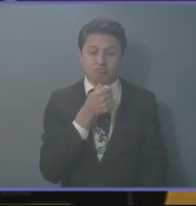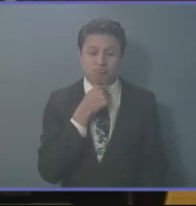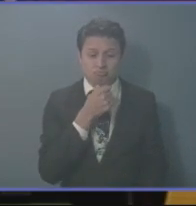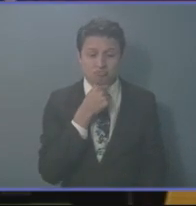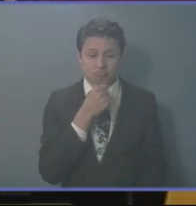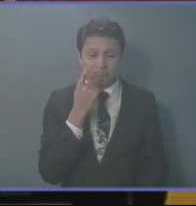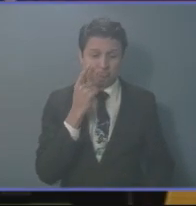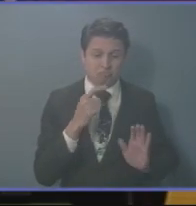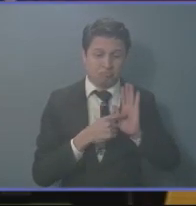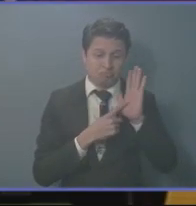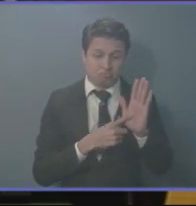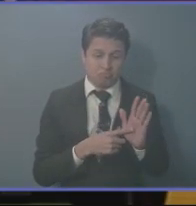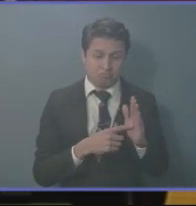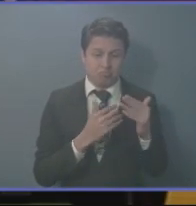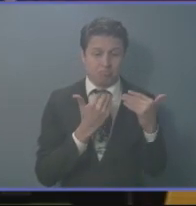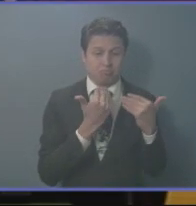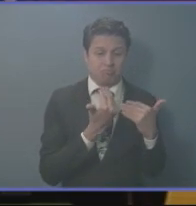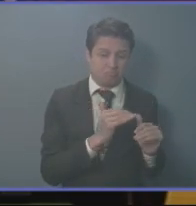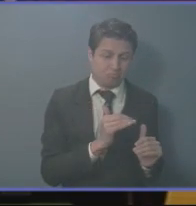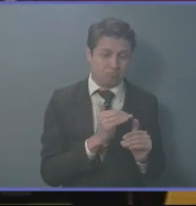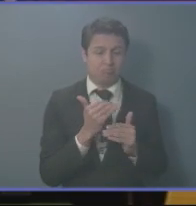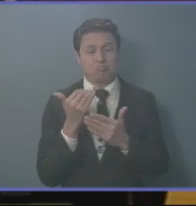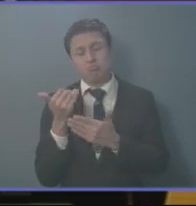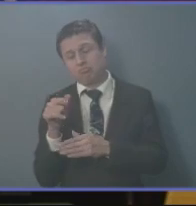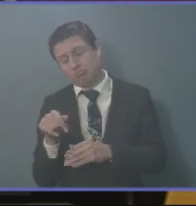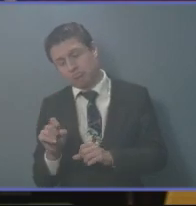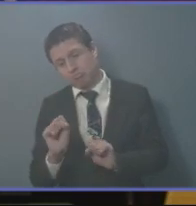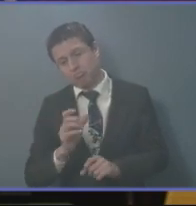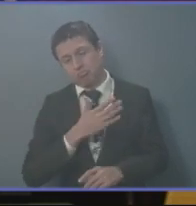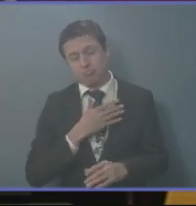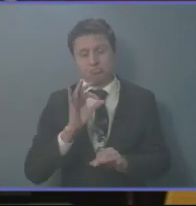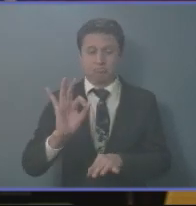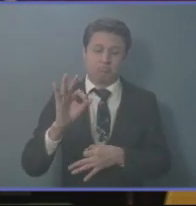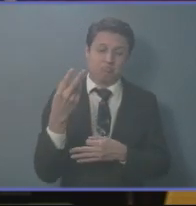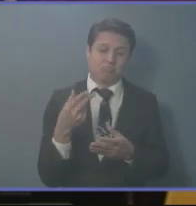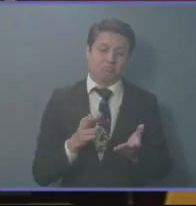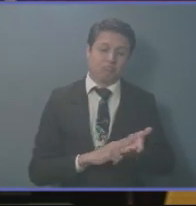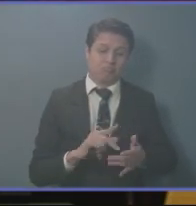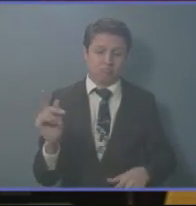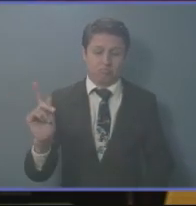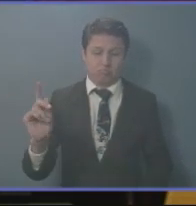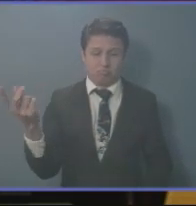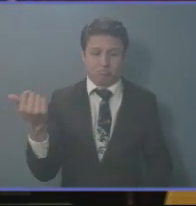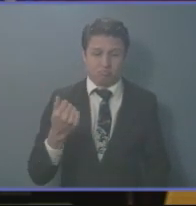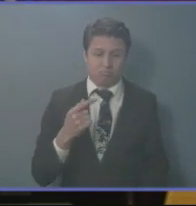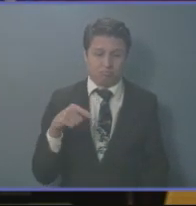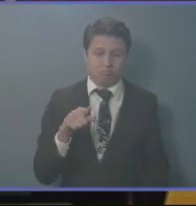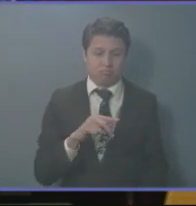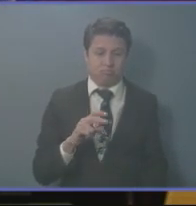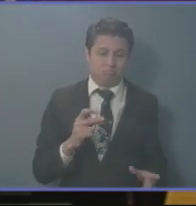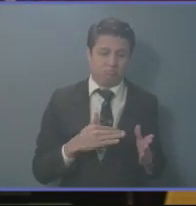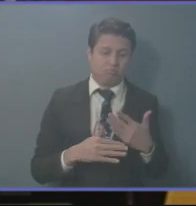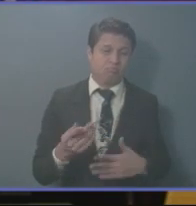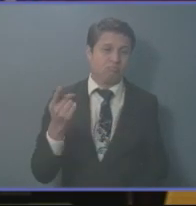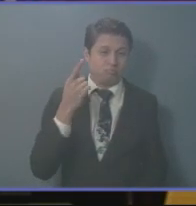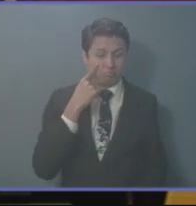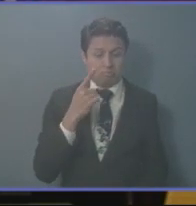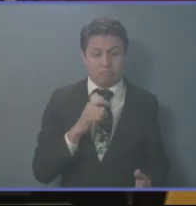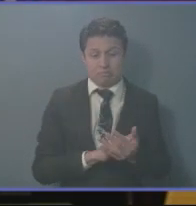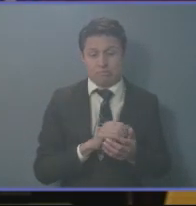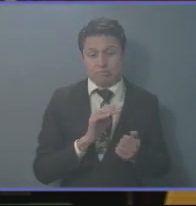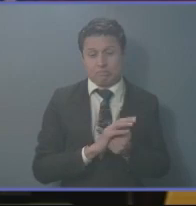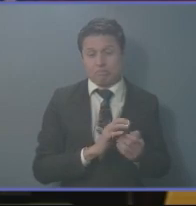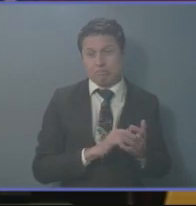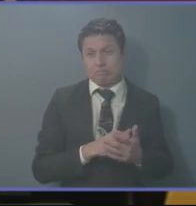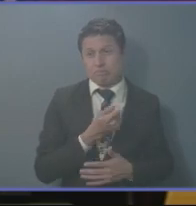los obliga, se les restringe a que estos tengan un préstamo vigente. Si es que ese es uno de los principales problemas del sector